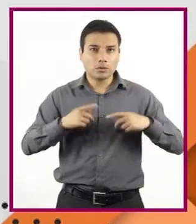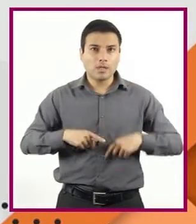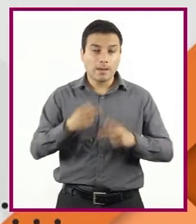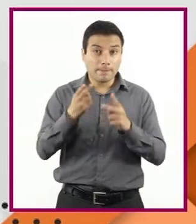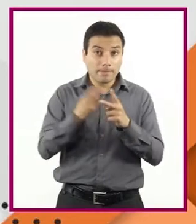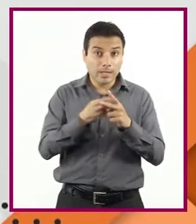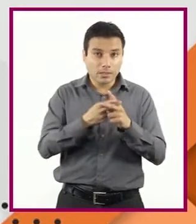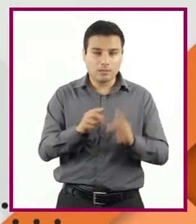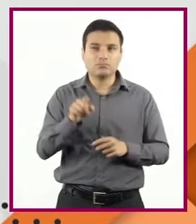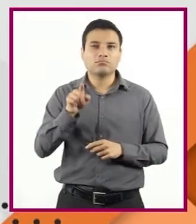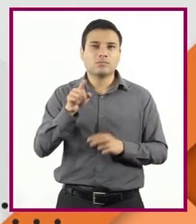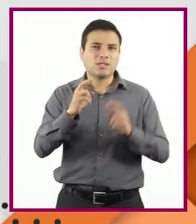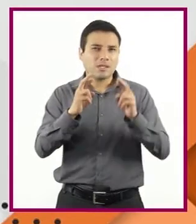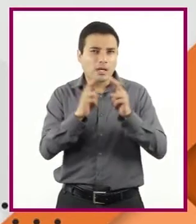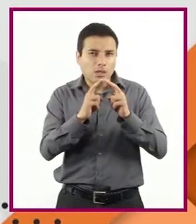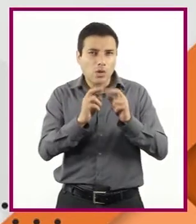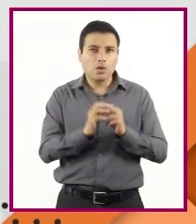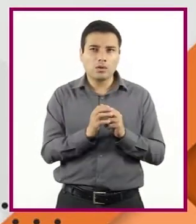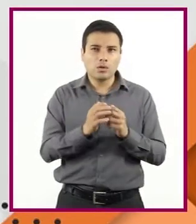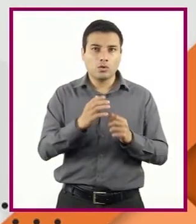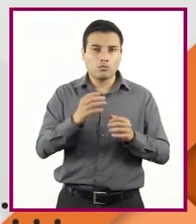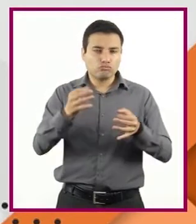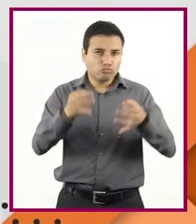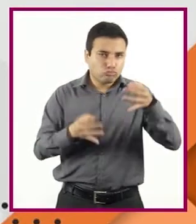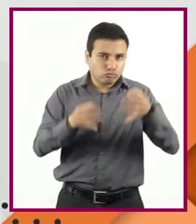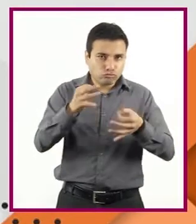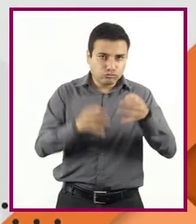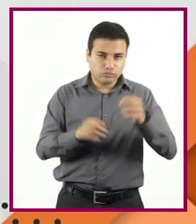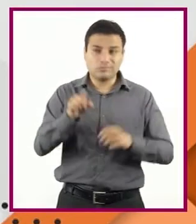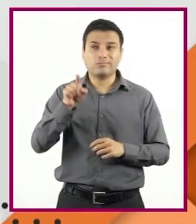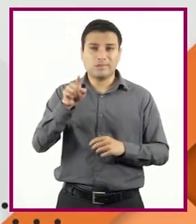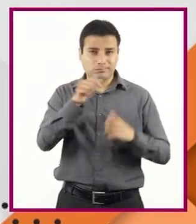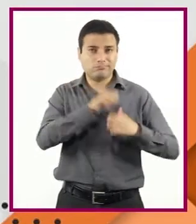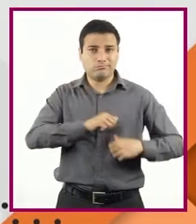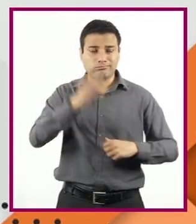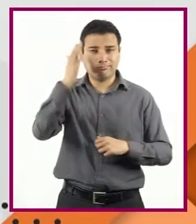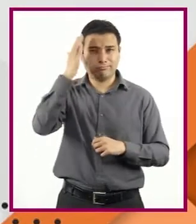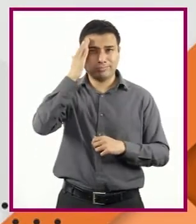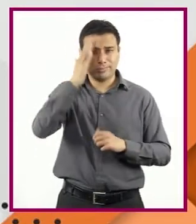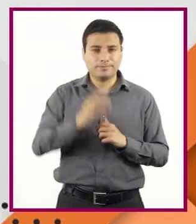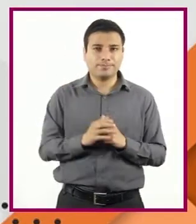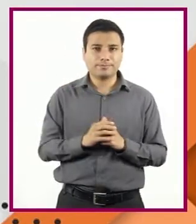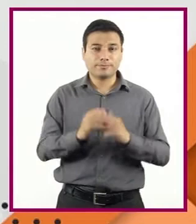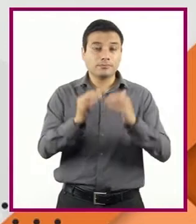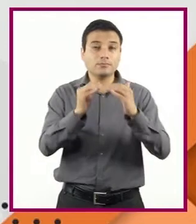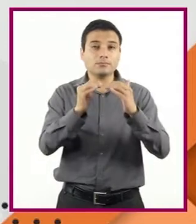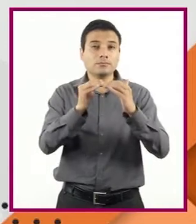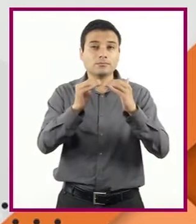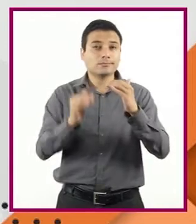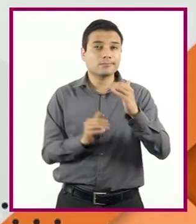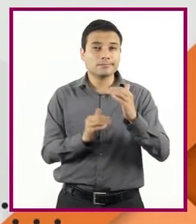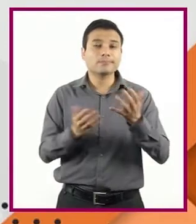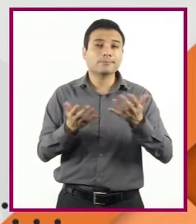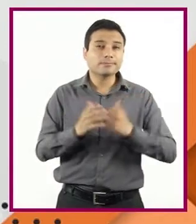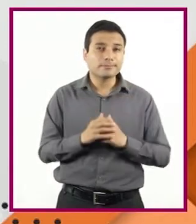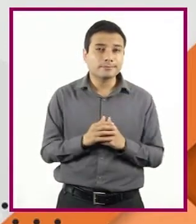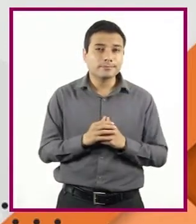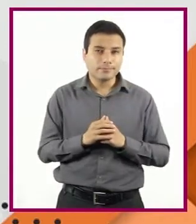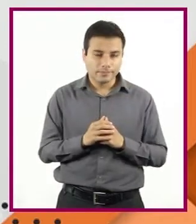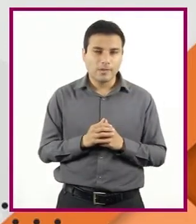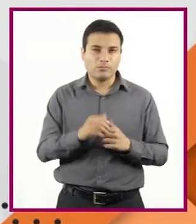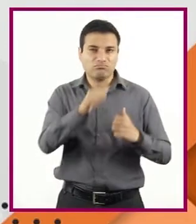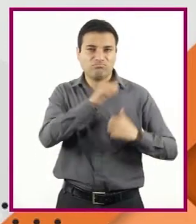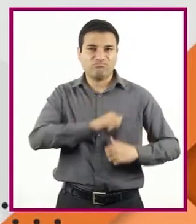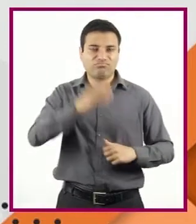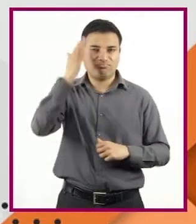culto religioso y la administración de la justicia. A los pipiltin correspondía en forma preferente el triple ejercicio del